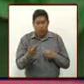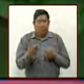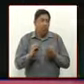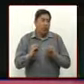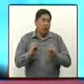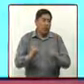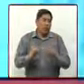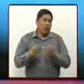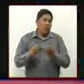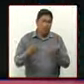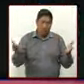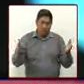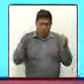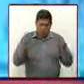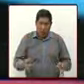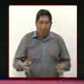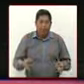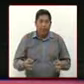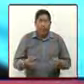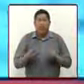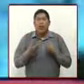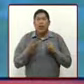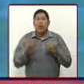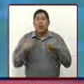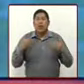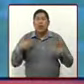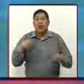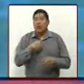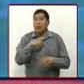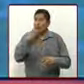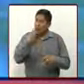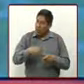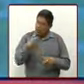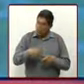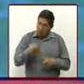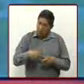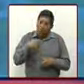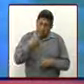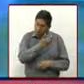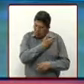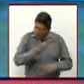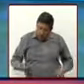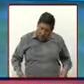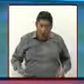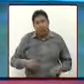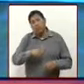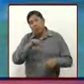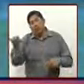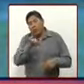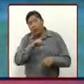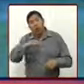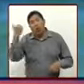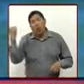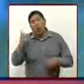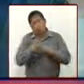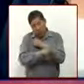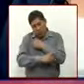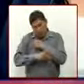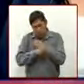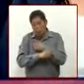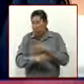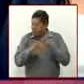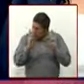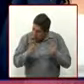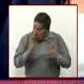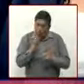voy a poner de manera muy concreta. Tenemos ciertas dificultades, lo dijo el presidente, como lo tienen otros países. Estamos en la